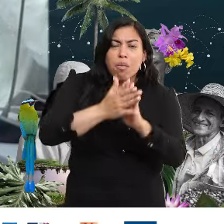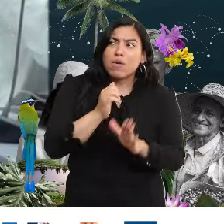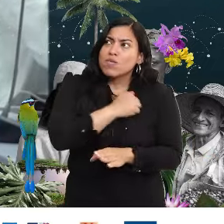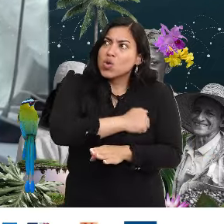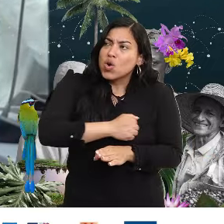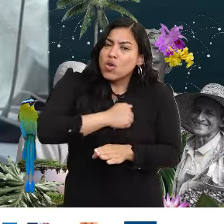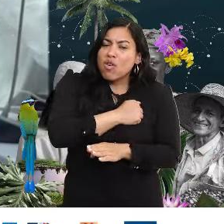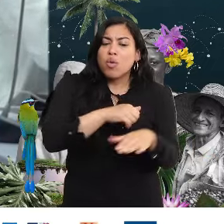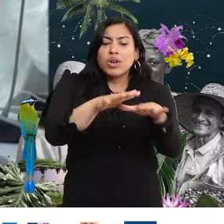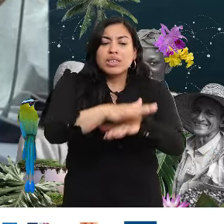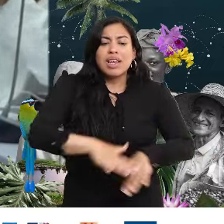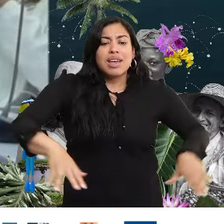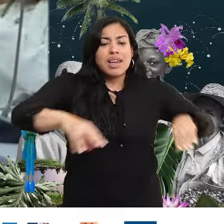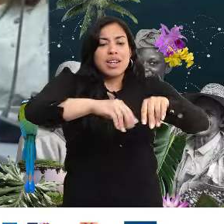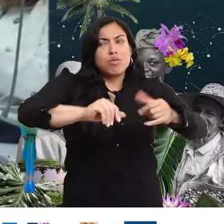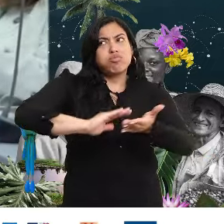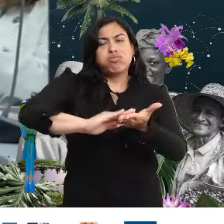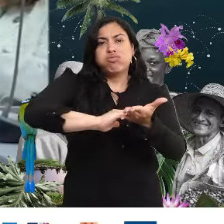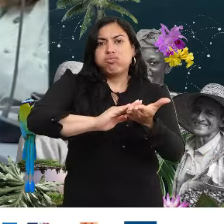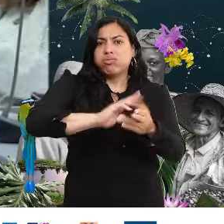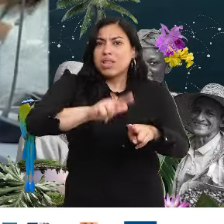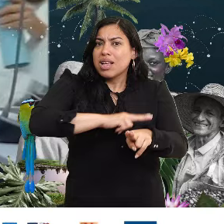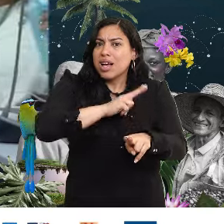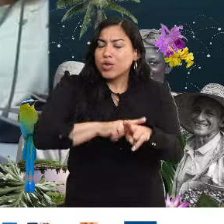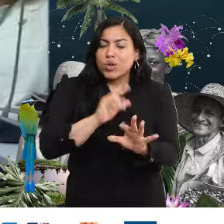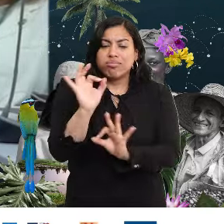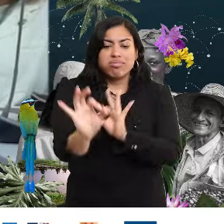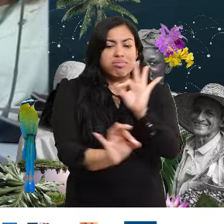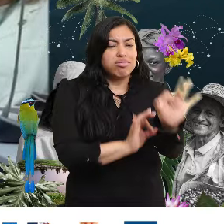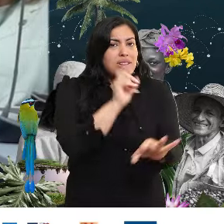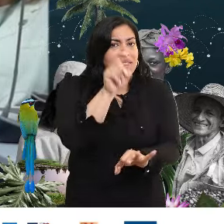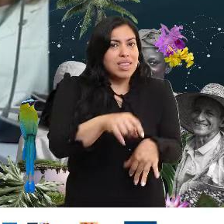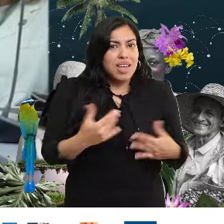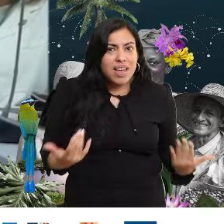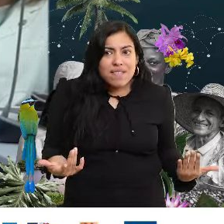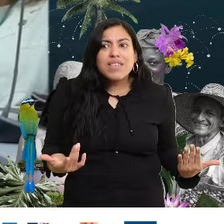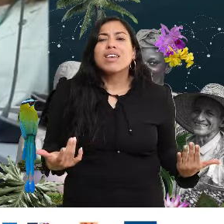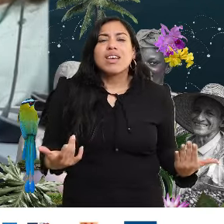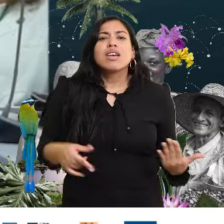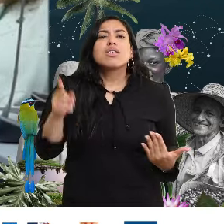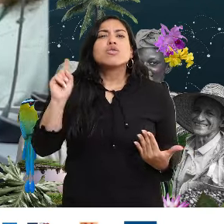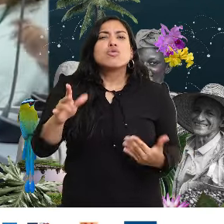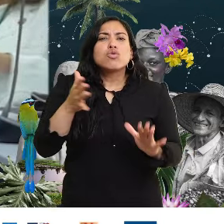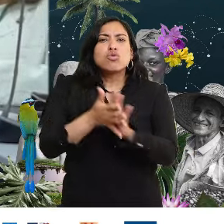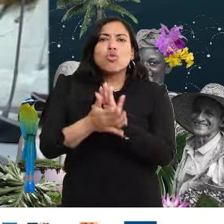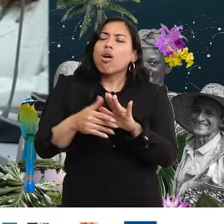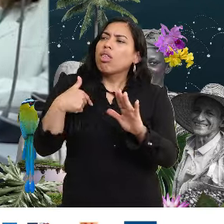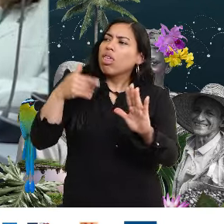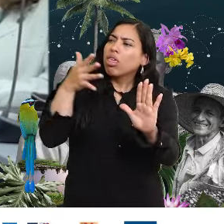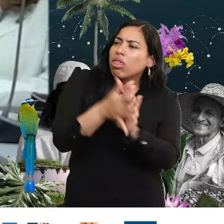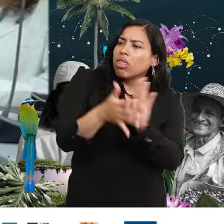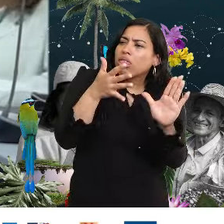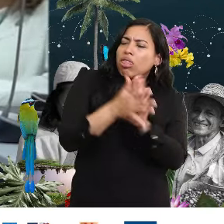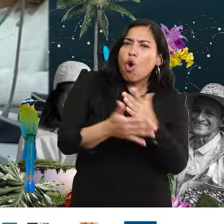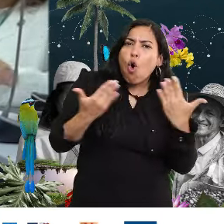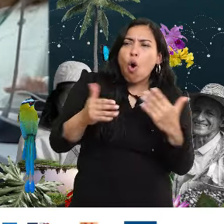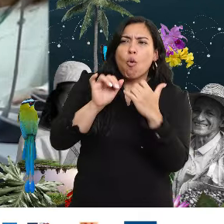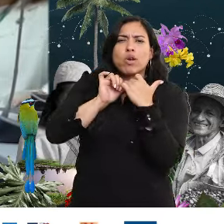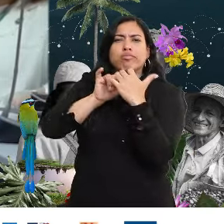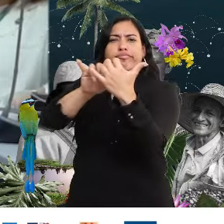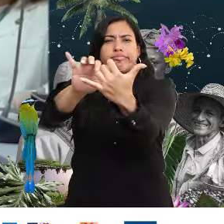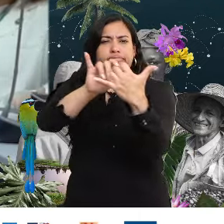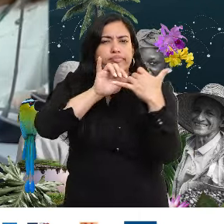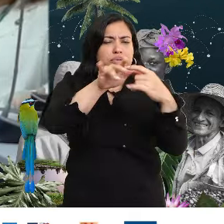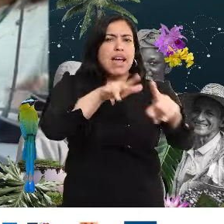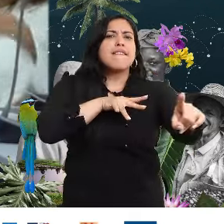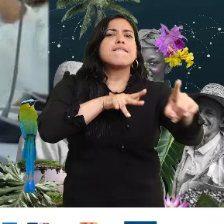restauración territorial desde la ecología, y las narrativas y relatos de cómo la guerra